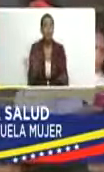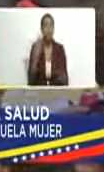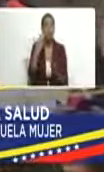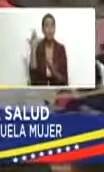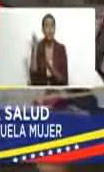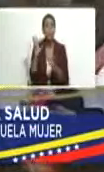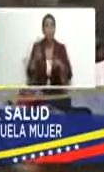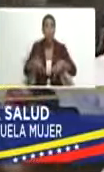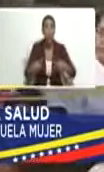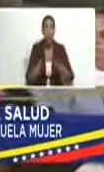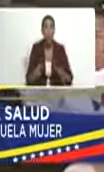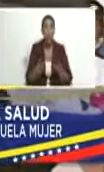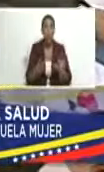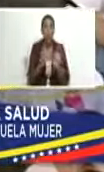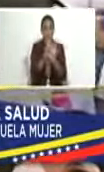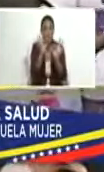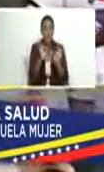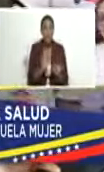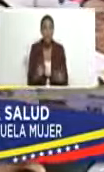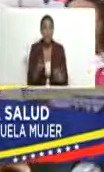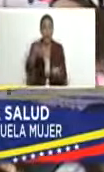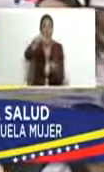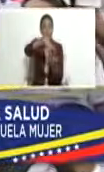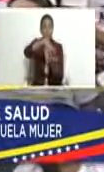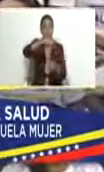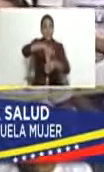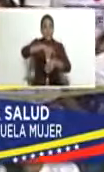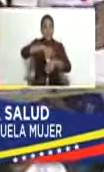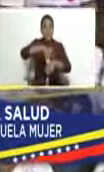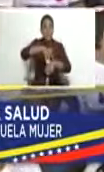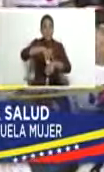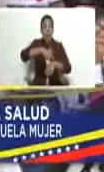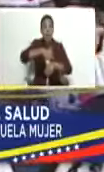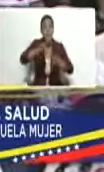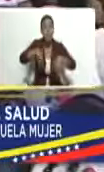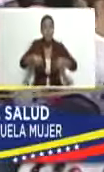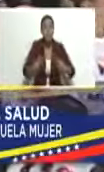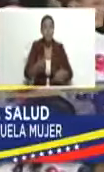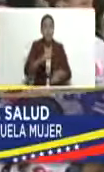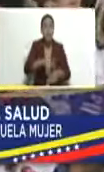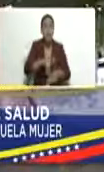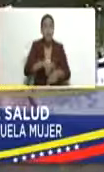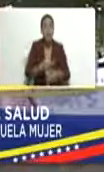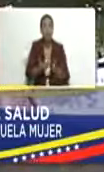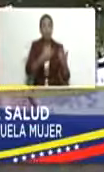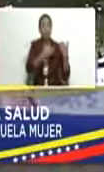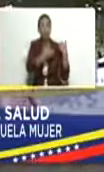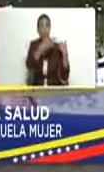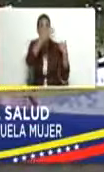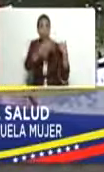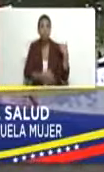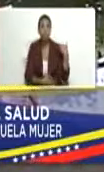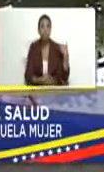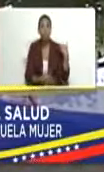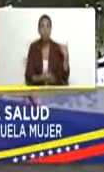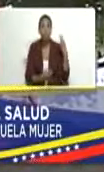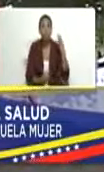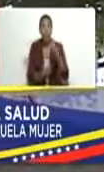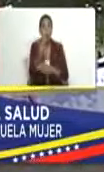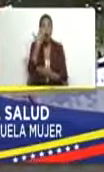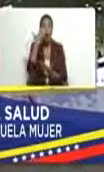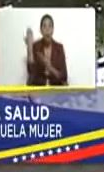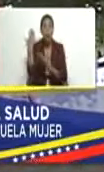en la nueva etapa, en la nueva época, una nueva época que ahora nos corresponde que sea